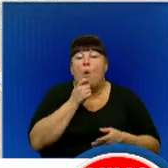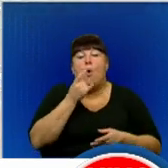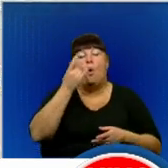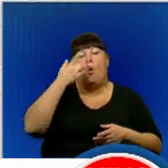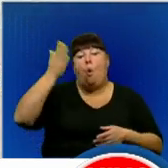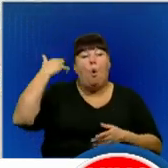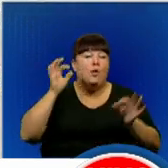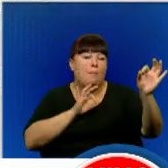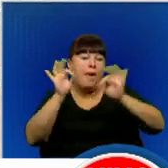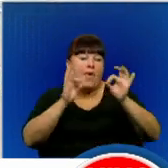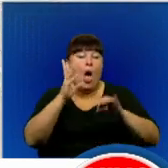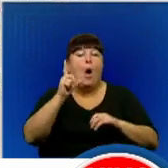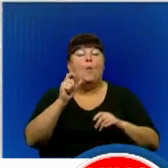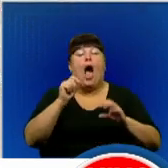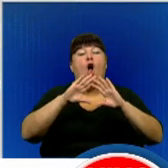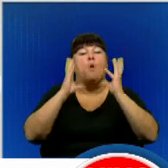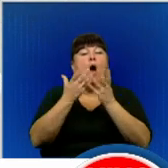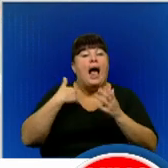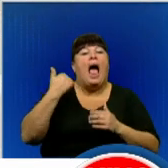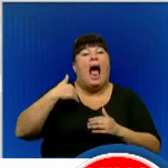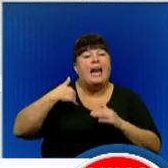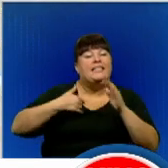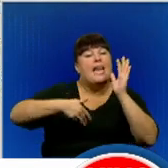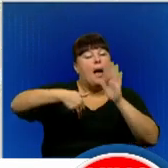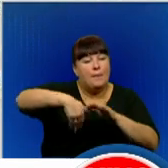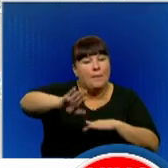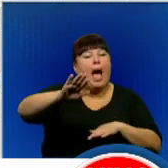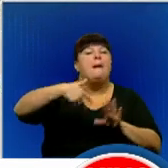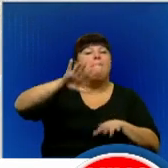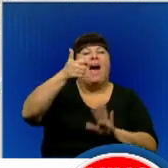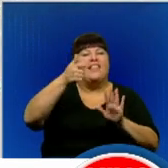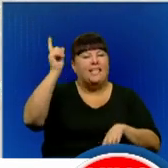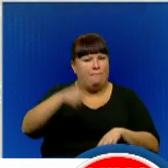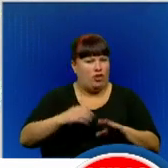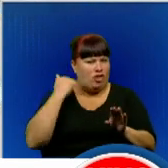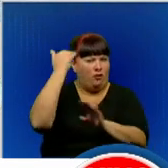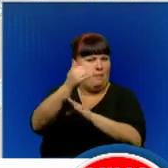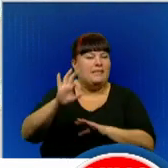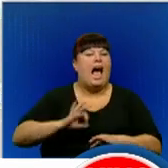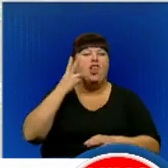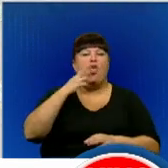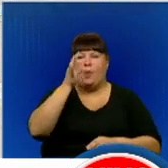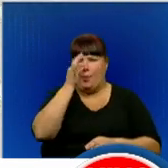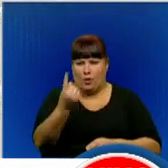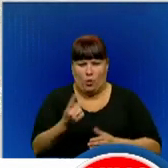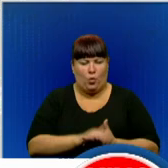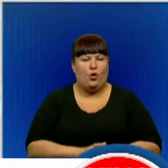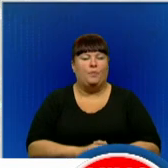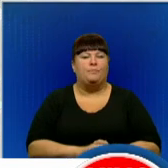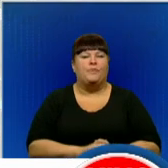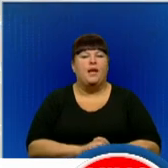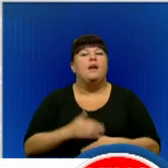la última estimación del banco mundial ante entidad grecia magnética la tercera más del 6% del 2025 el